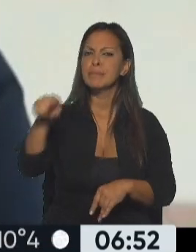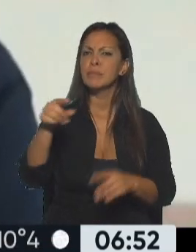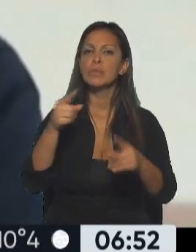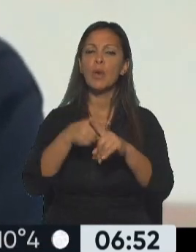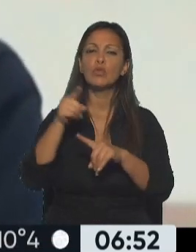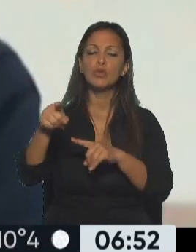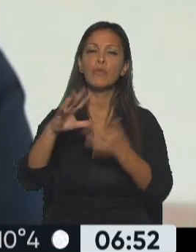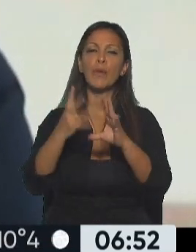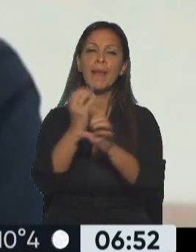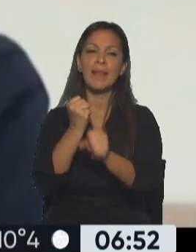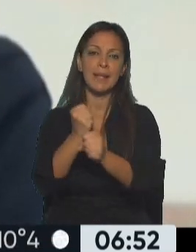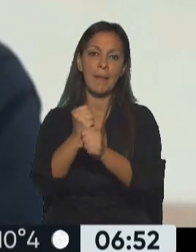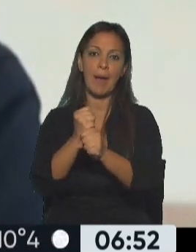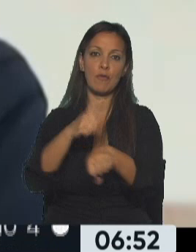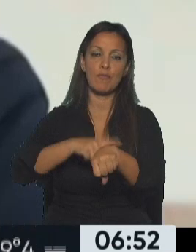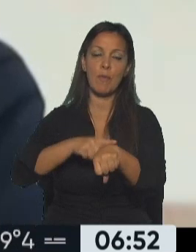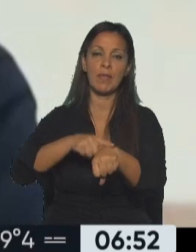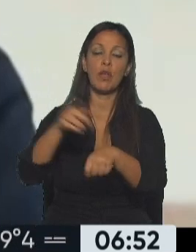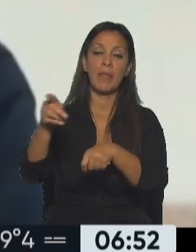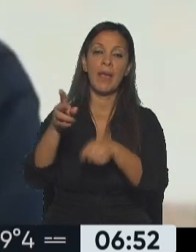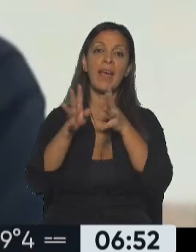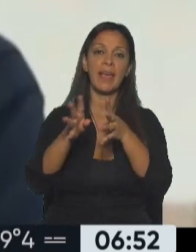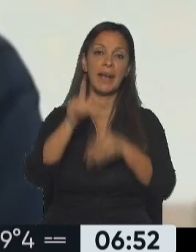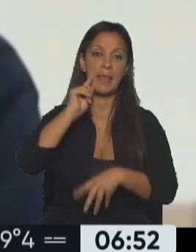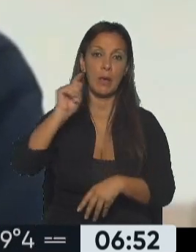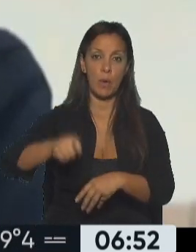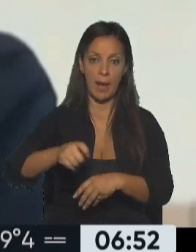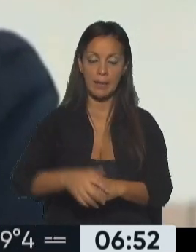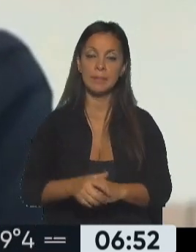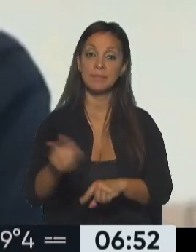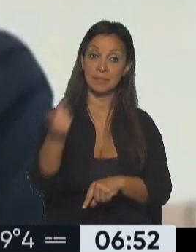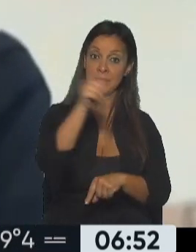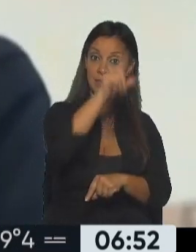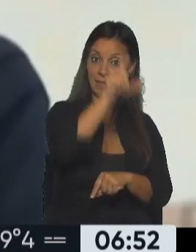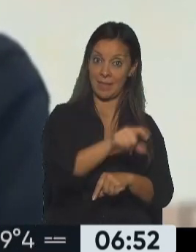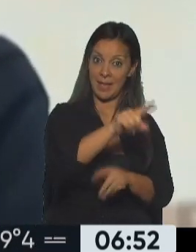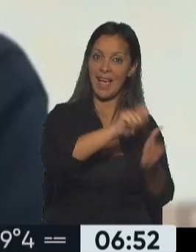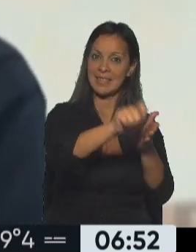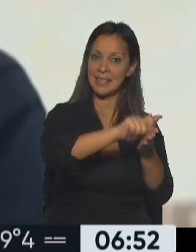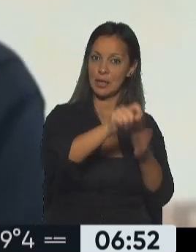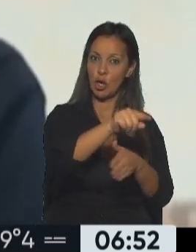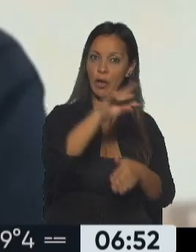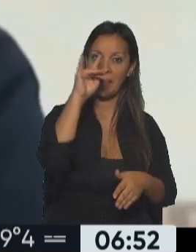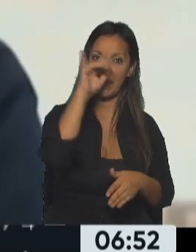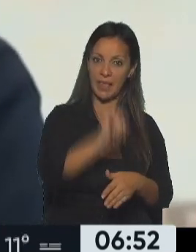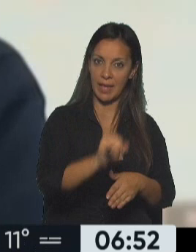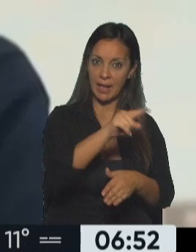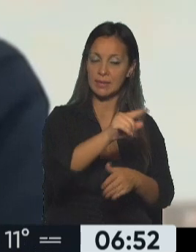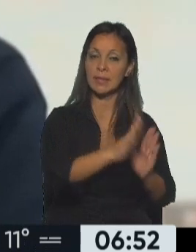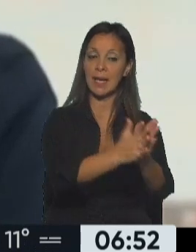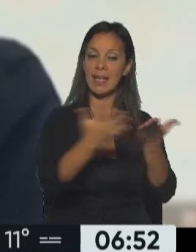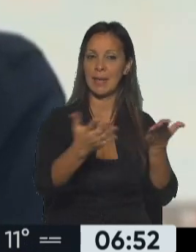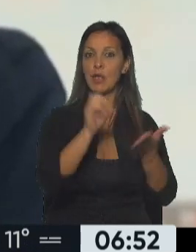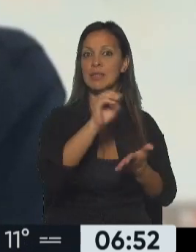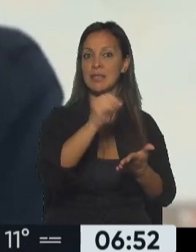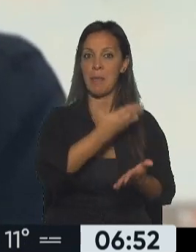de fotografía durante la Guerra de Ucrania hablando del escritor Hernán Díaz quien fue premiado por este libro fortuna